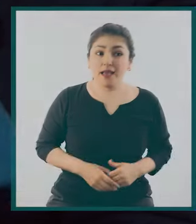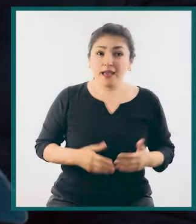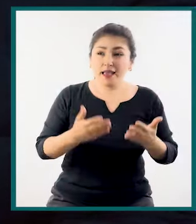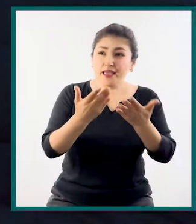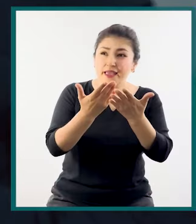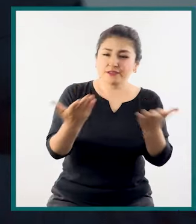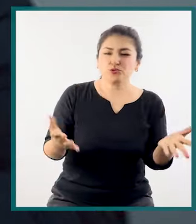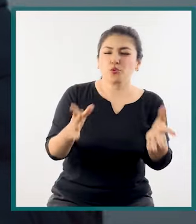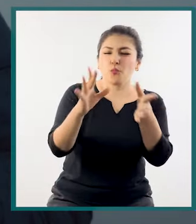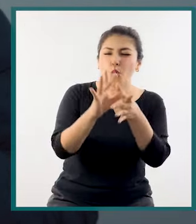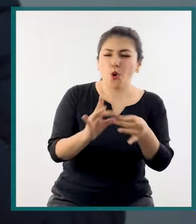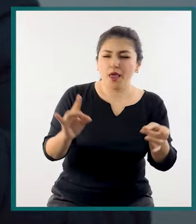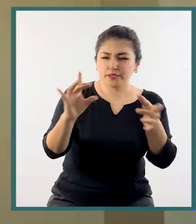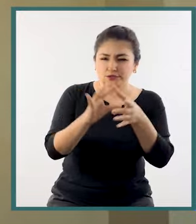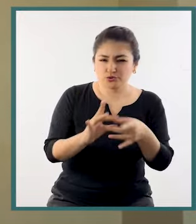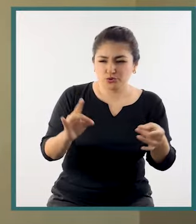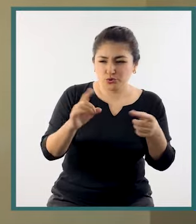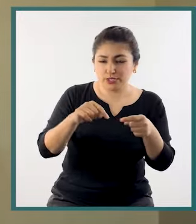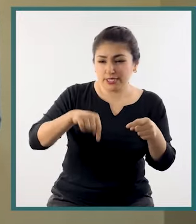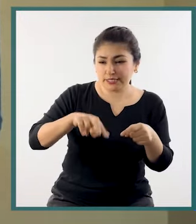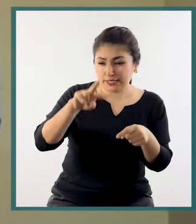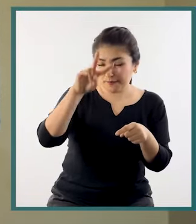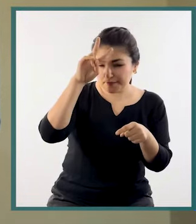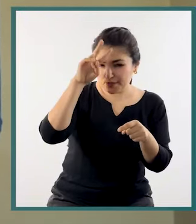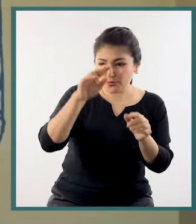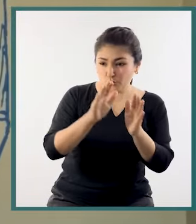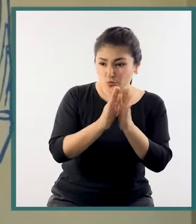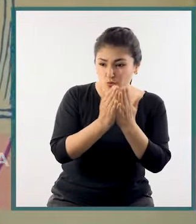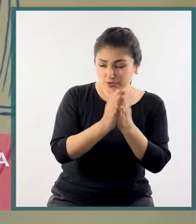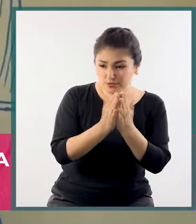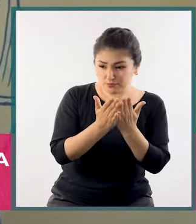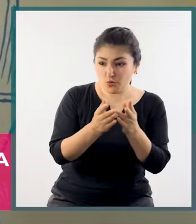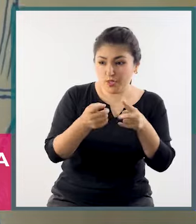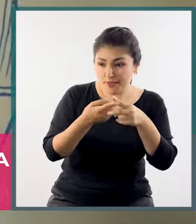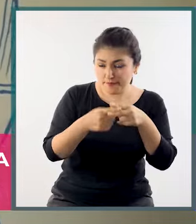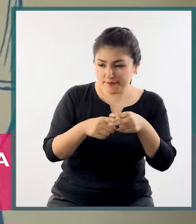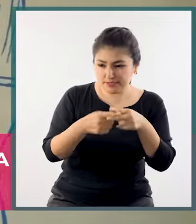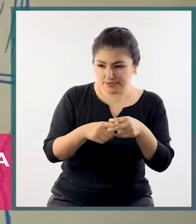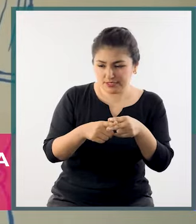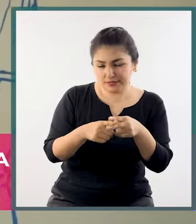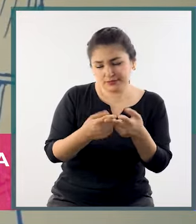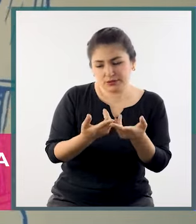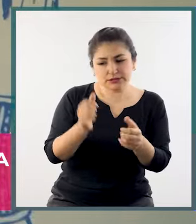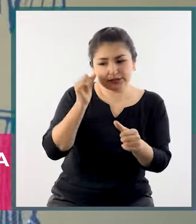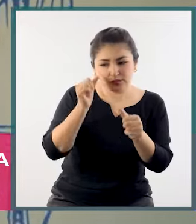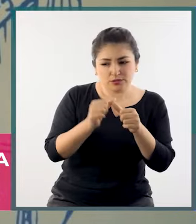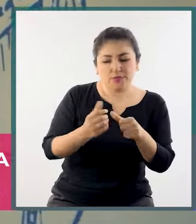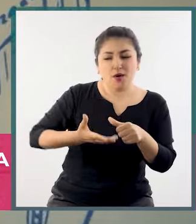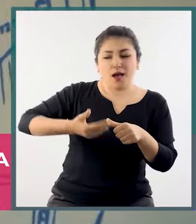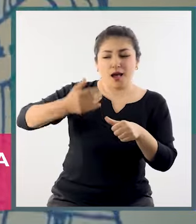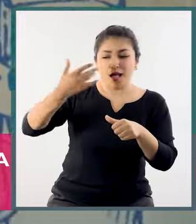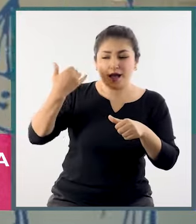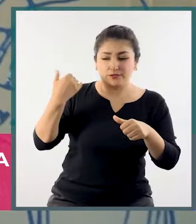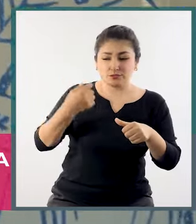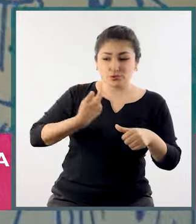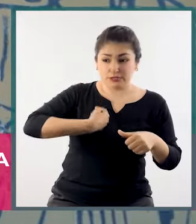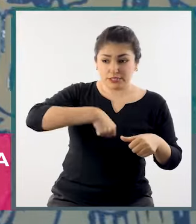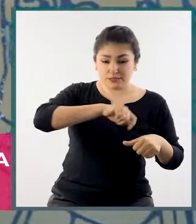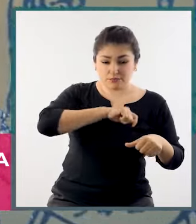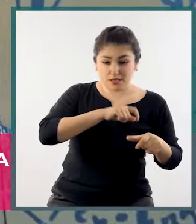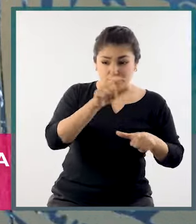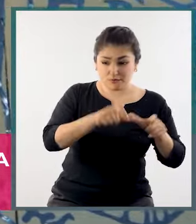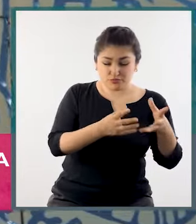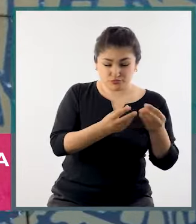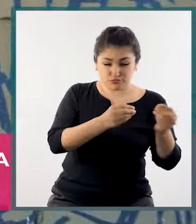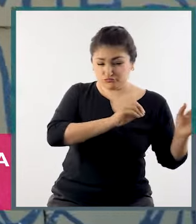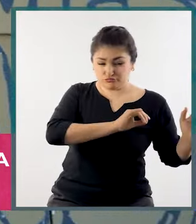Este es un hito, digamos, de la literatura peruana en el que, obedeciendo a este encuentro de dos mundos que